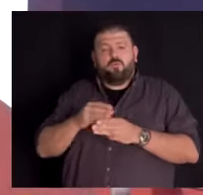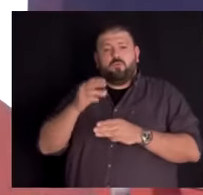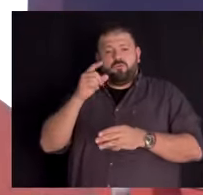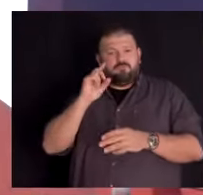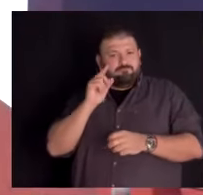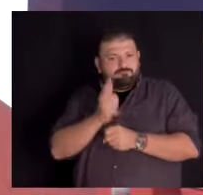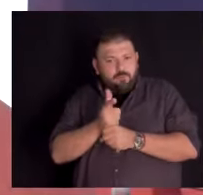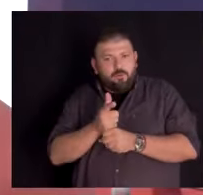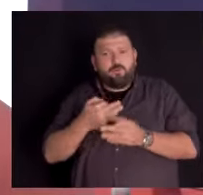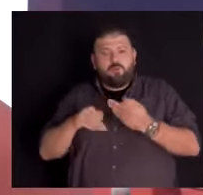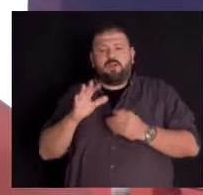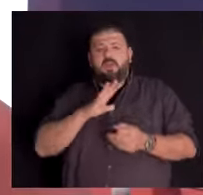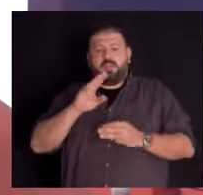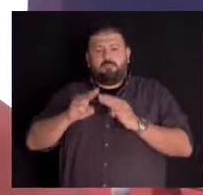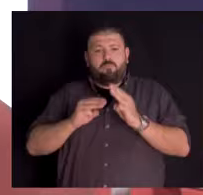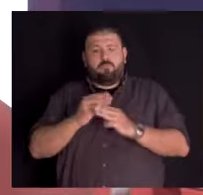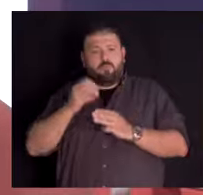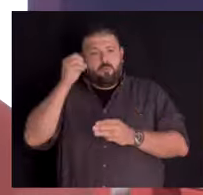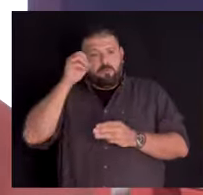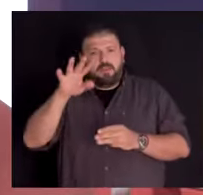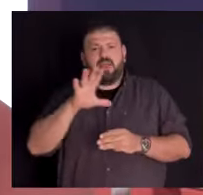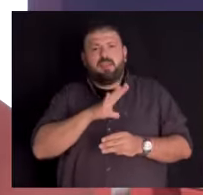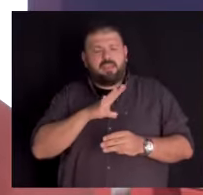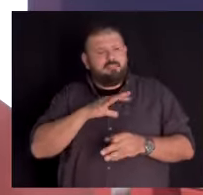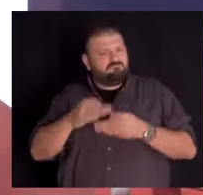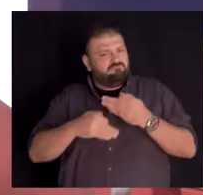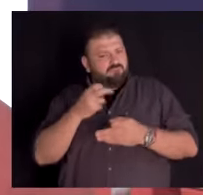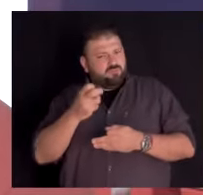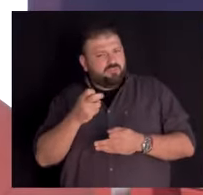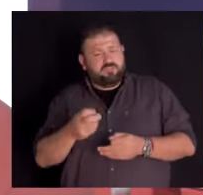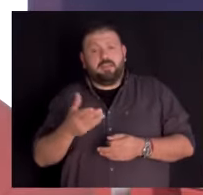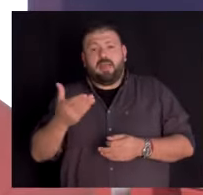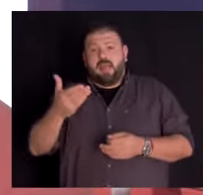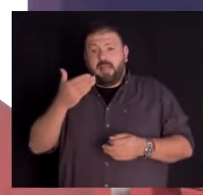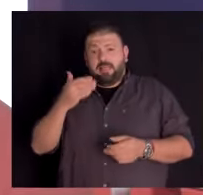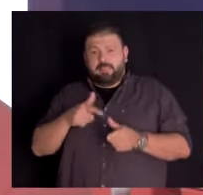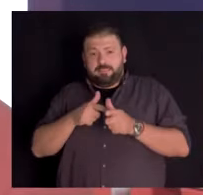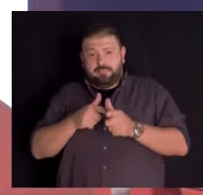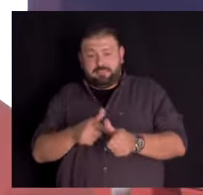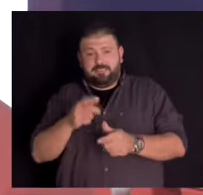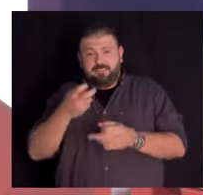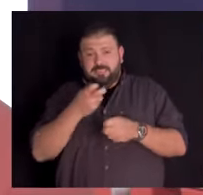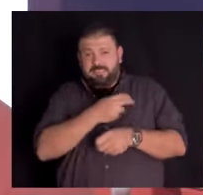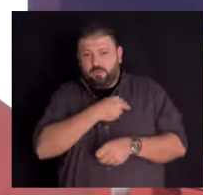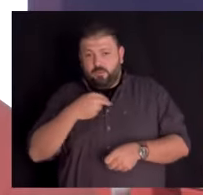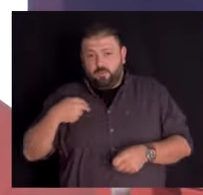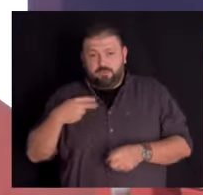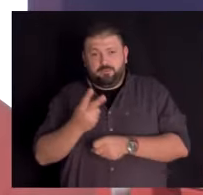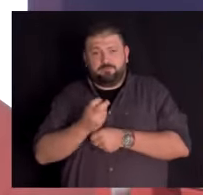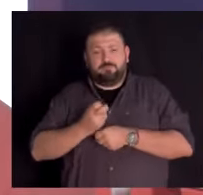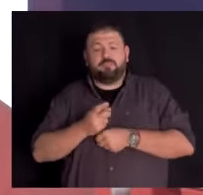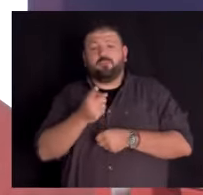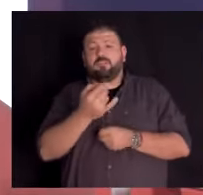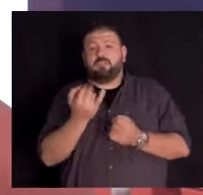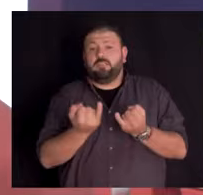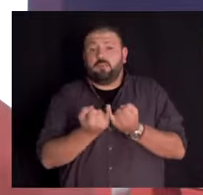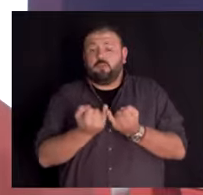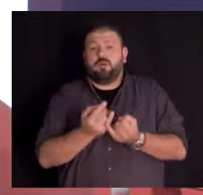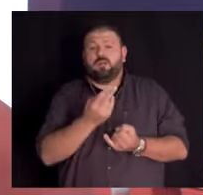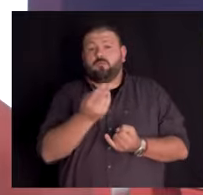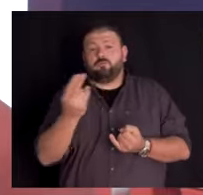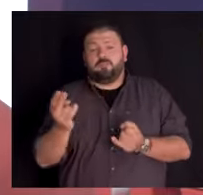presente siempre y en todo momento. Y bueno, antes de seguir con nuestro invitado, recordarles que se suscriban a nuestro canal. Como